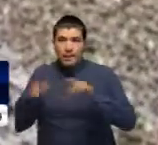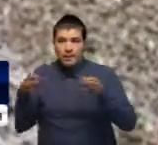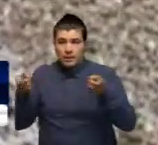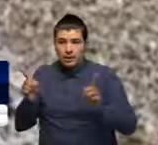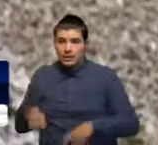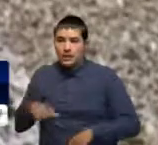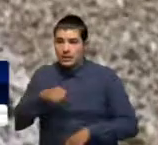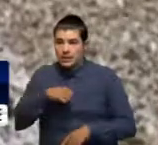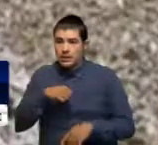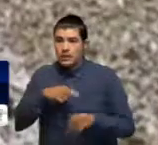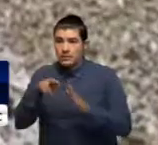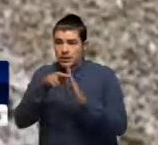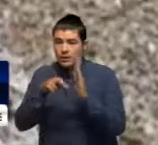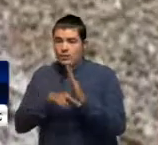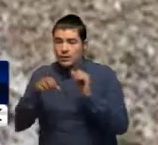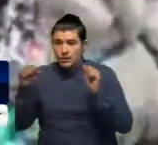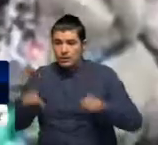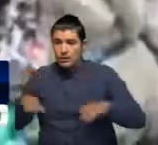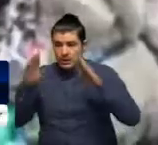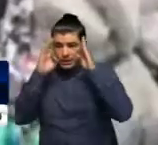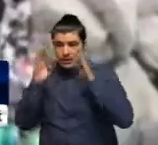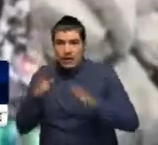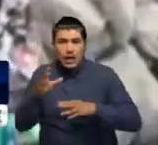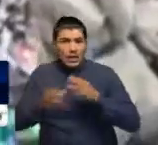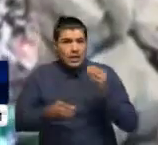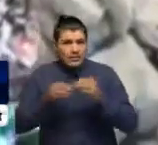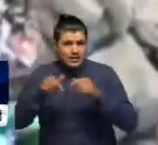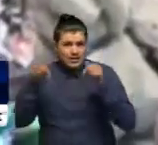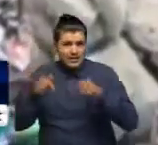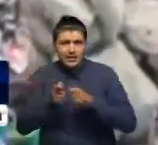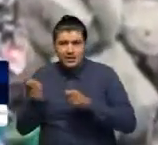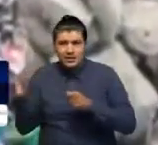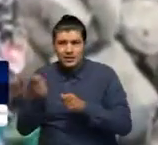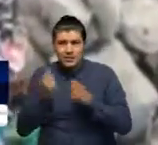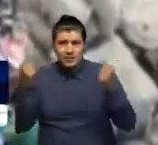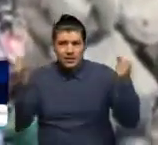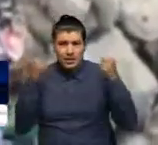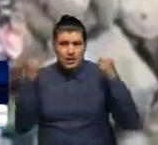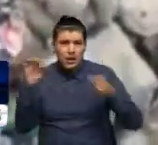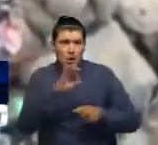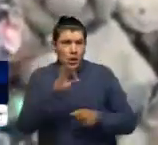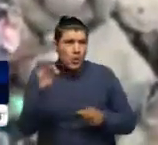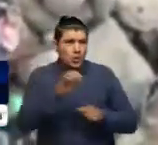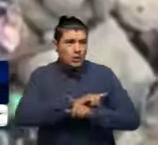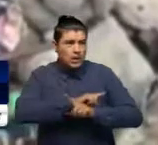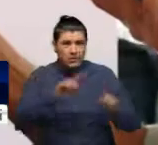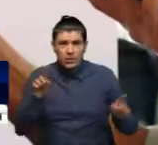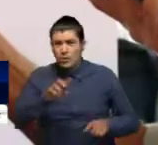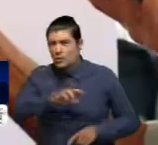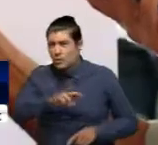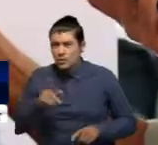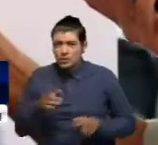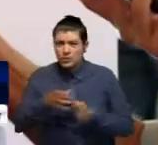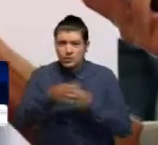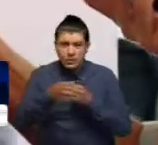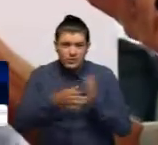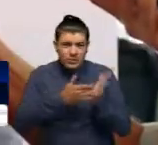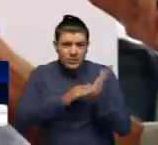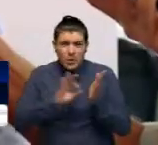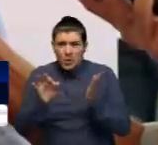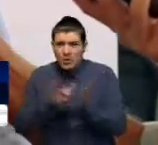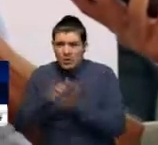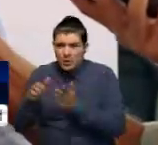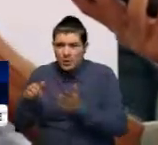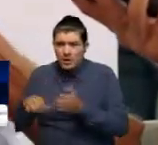jurisdicción que pueden atender y no está precisamente ni piedecuesta ni tampoco ningún municipio del área metropolitana